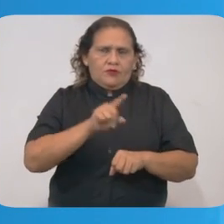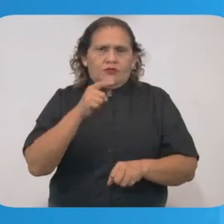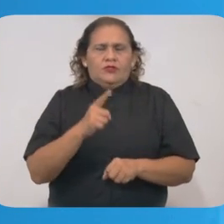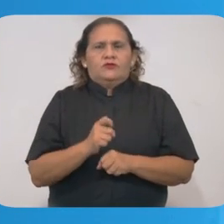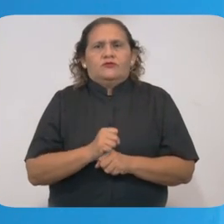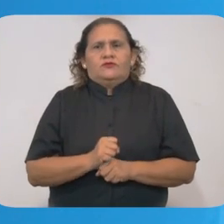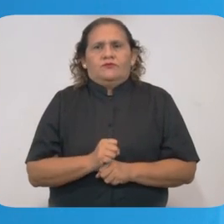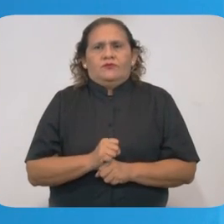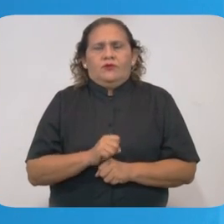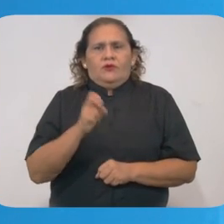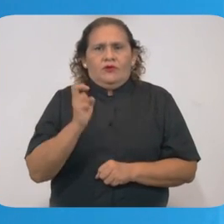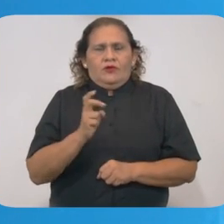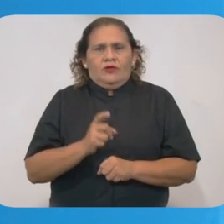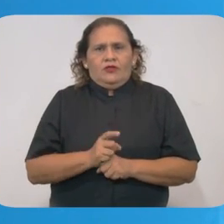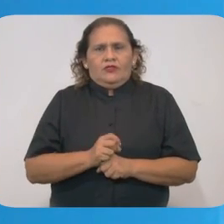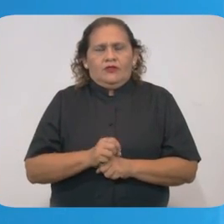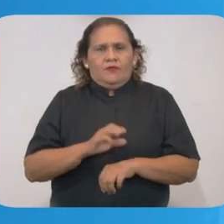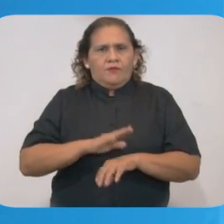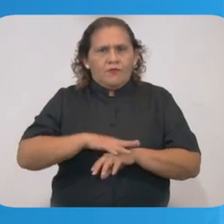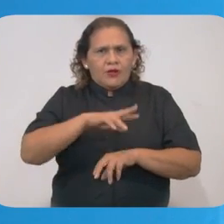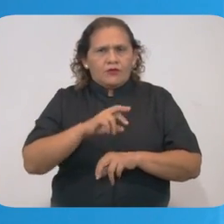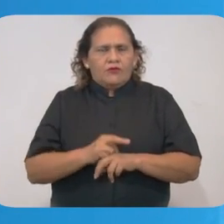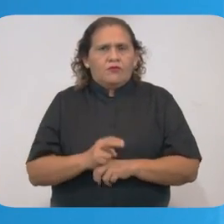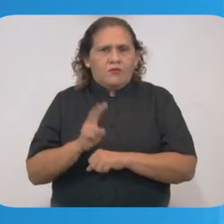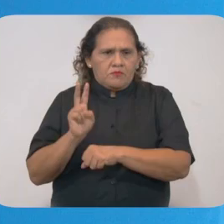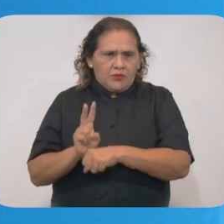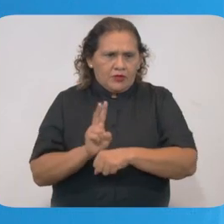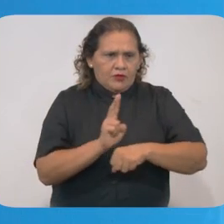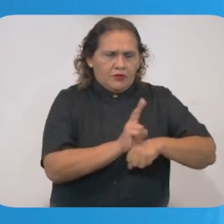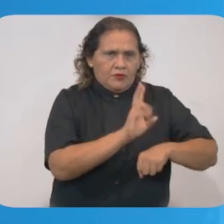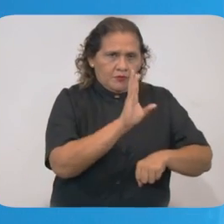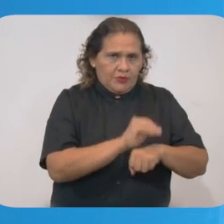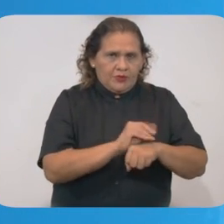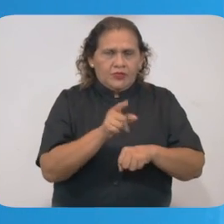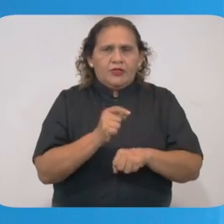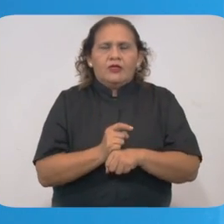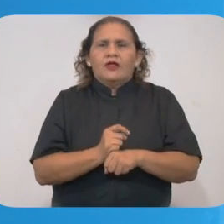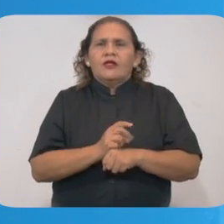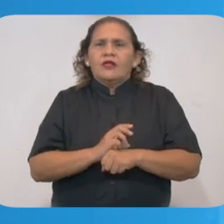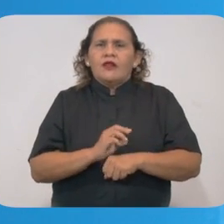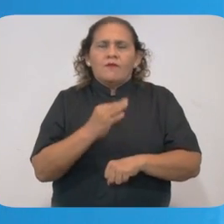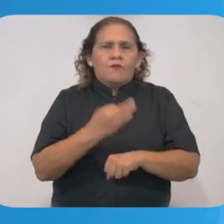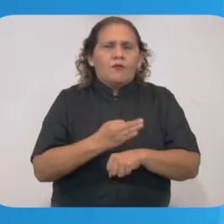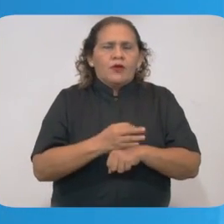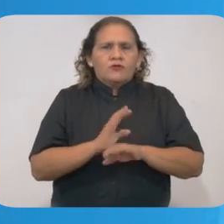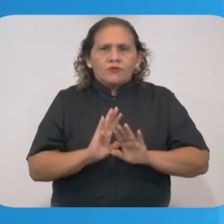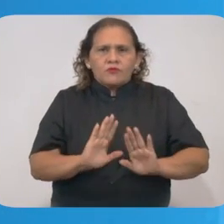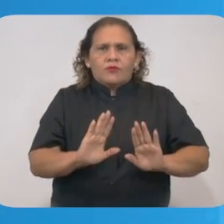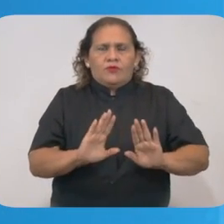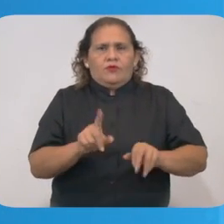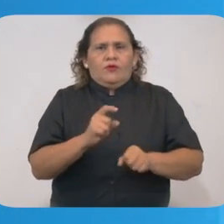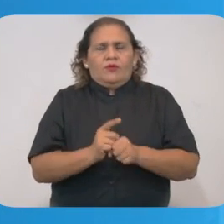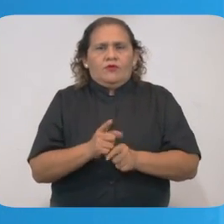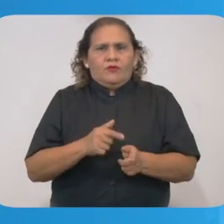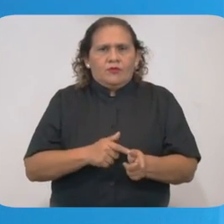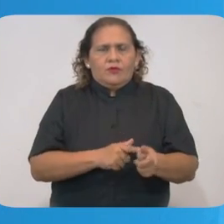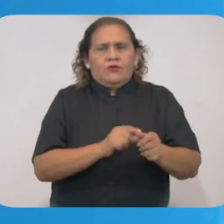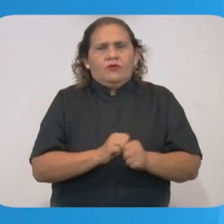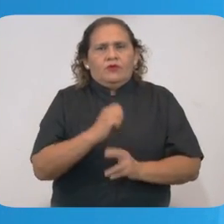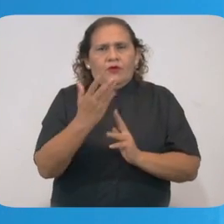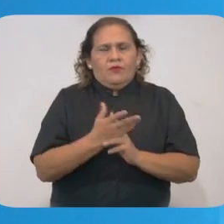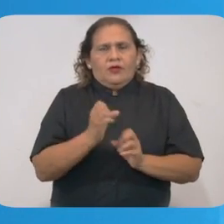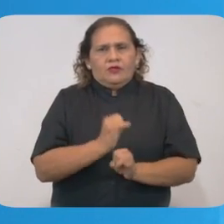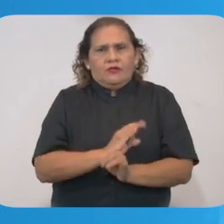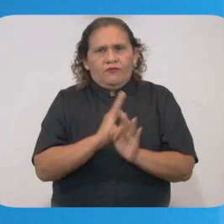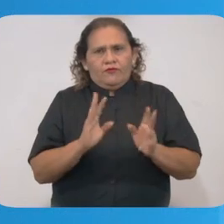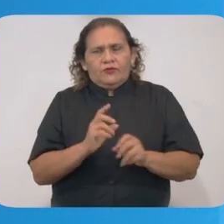operativos. Esta mayor vigilancia epidemiológica permitirá cortar oportunamente cadenas de contagio. A continuación, el parte médico